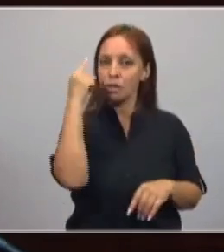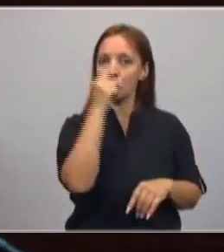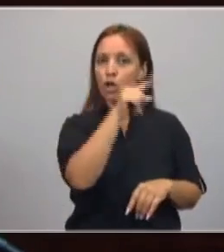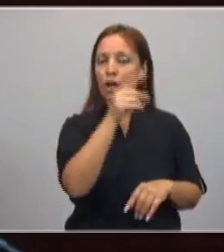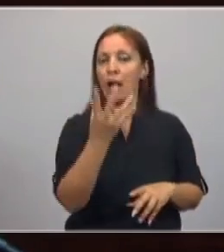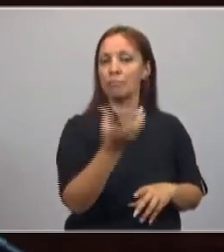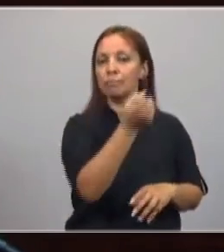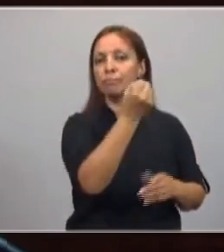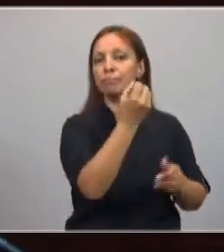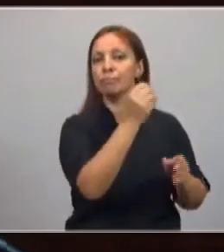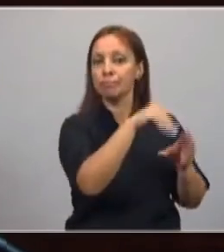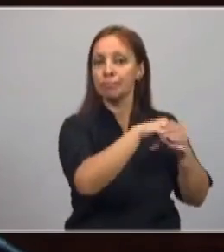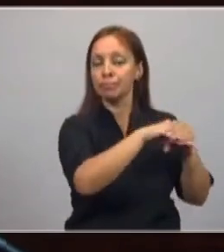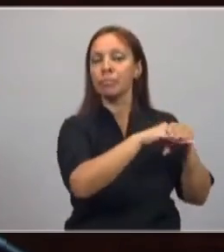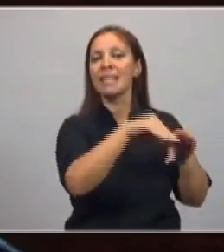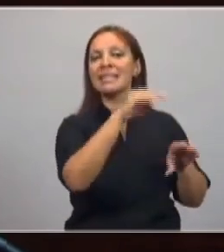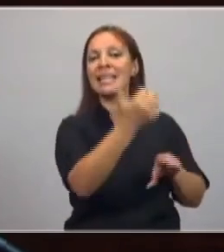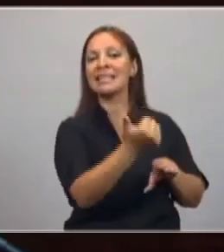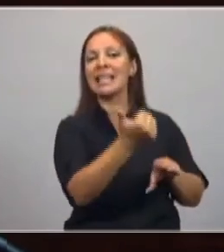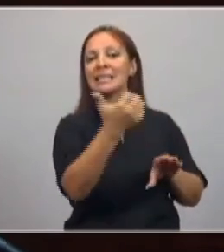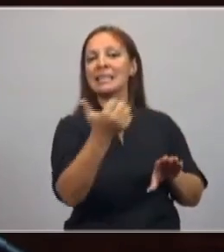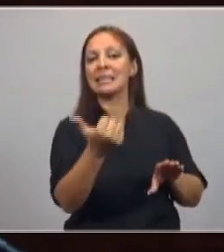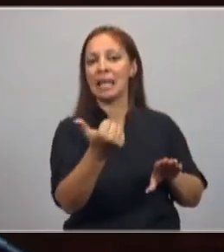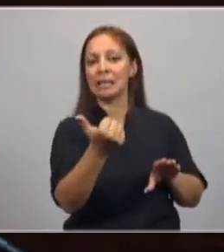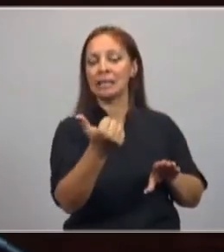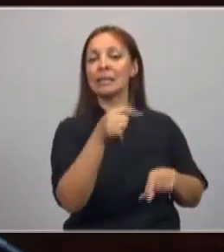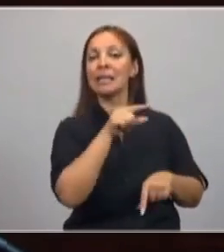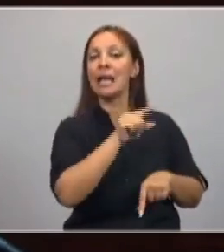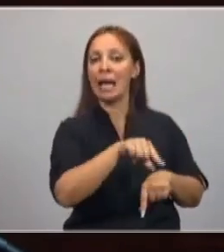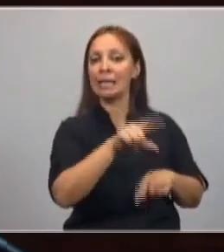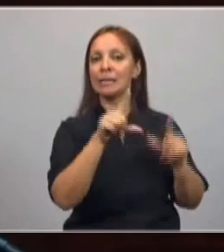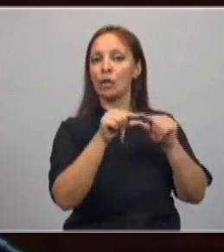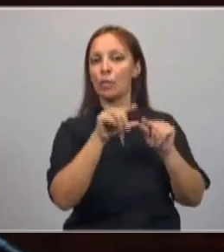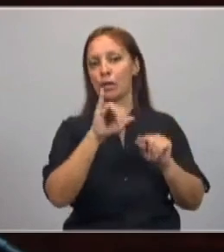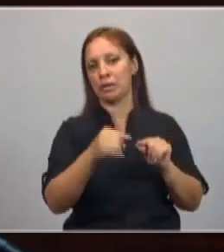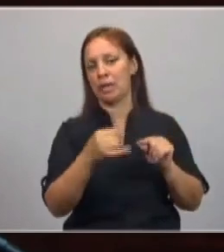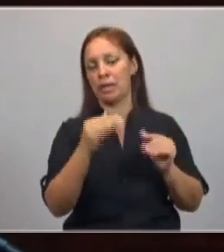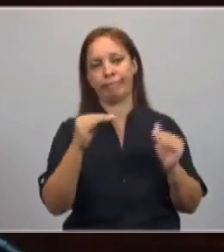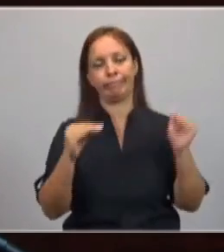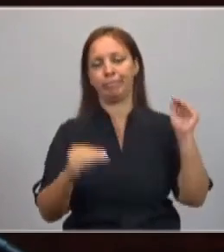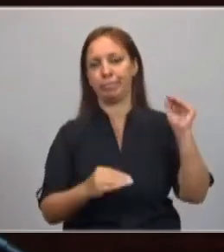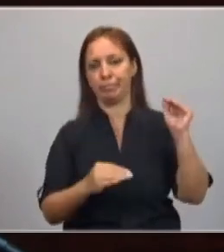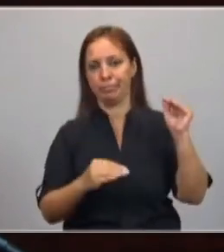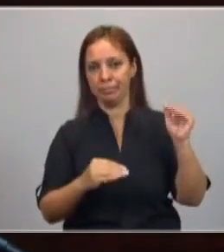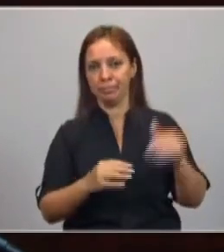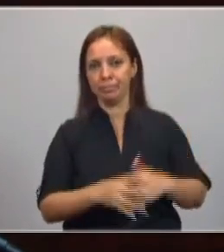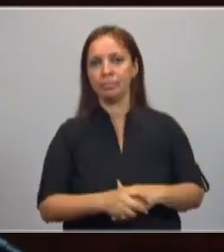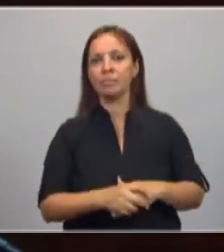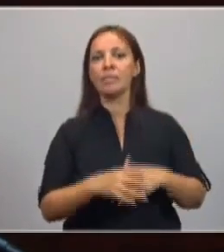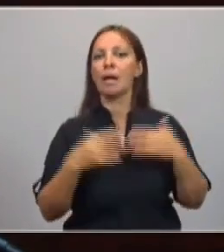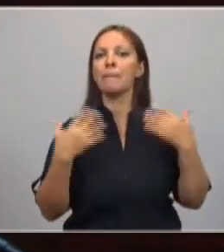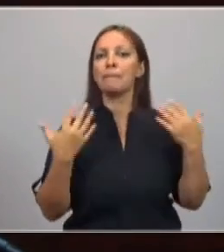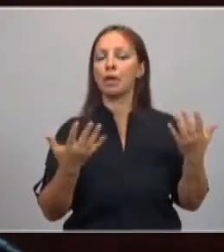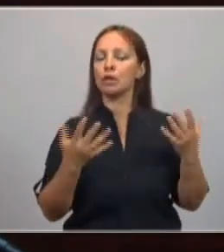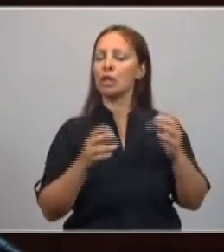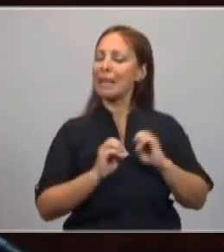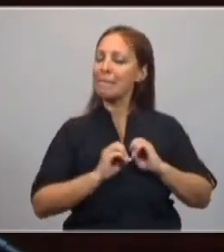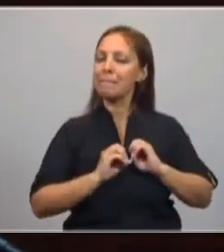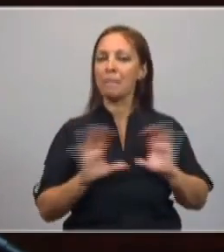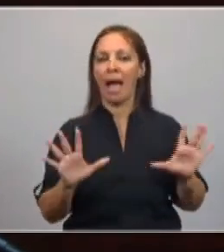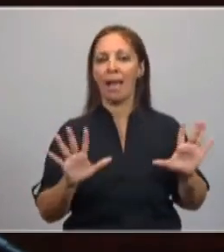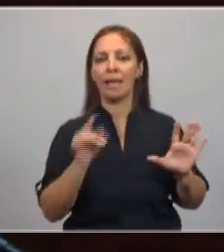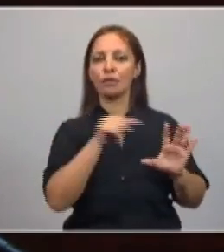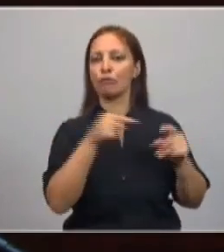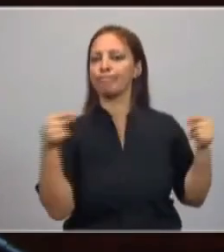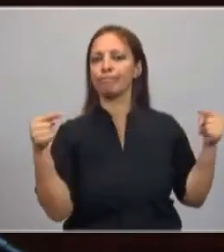un 66%. Ese número sí es comparable. Por eso está mal, no